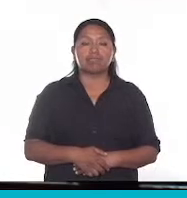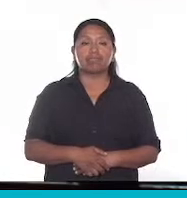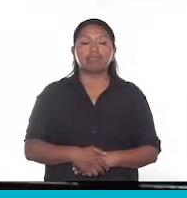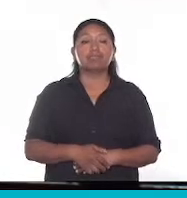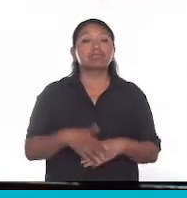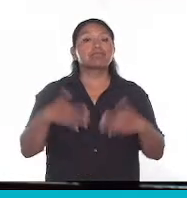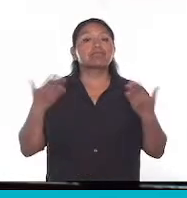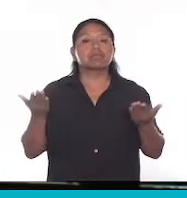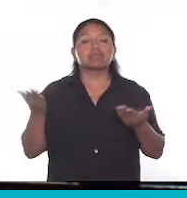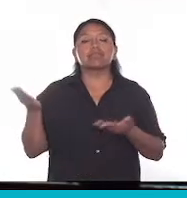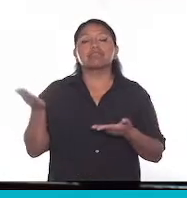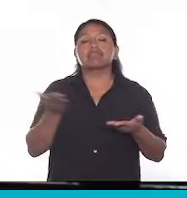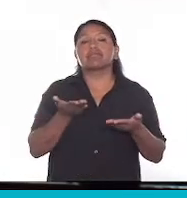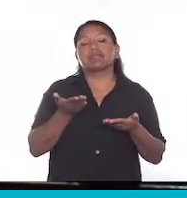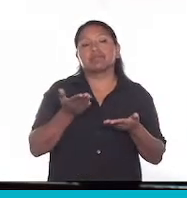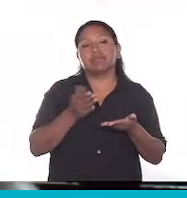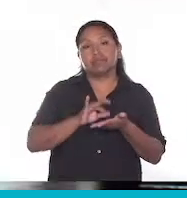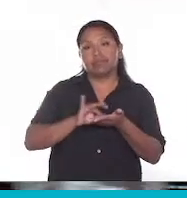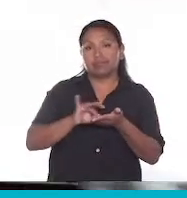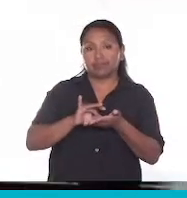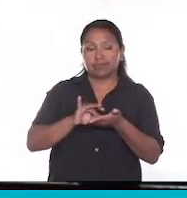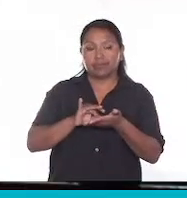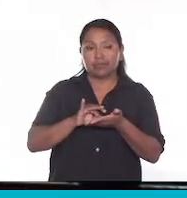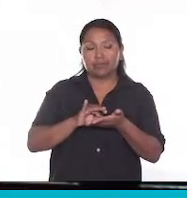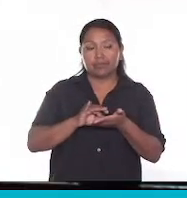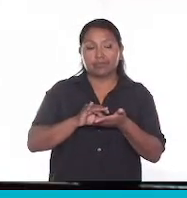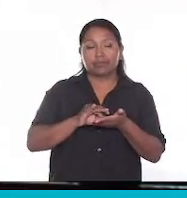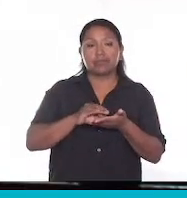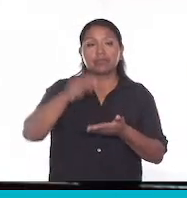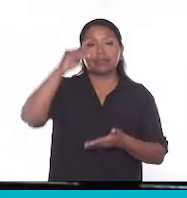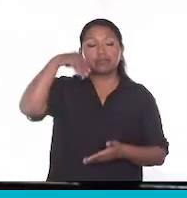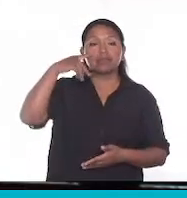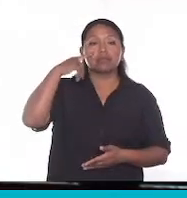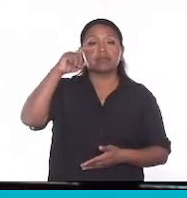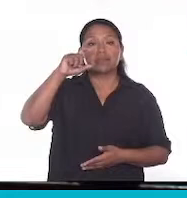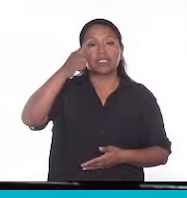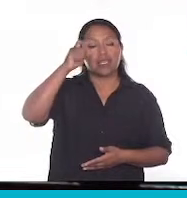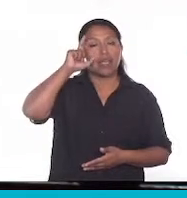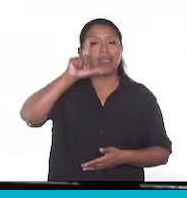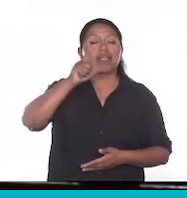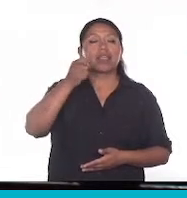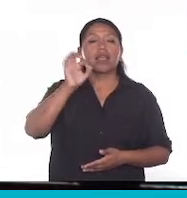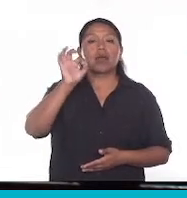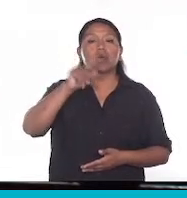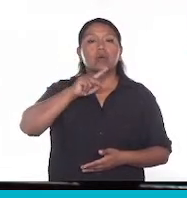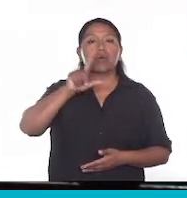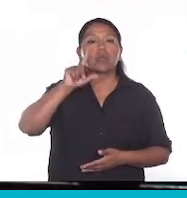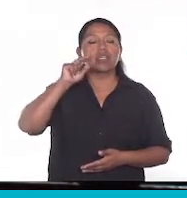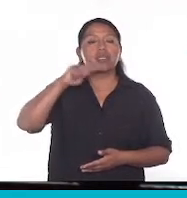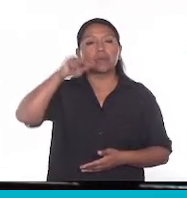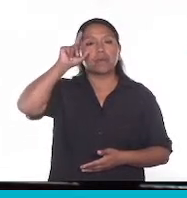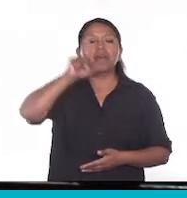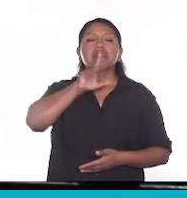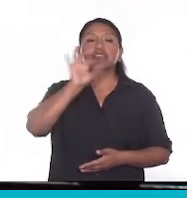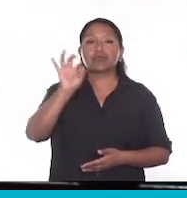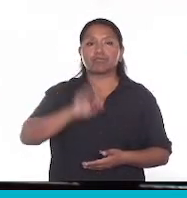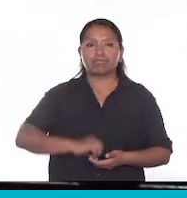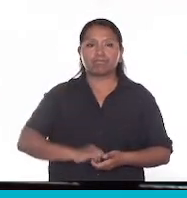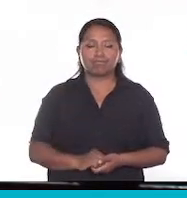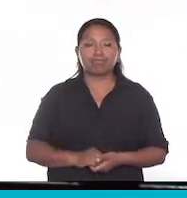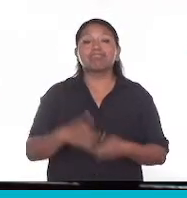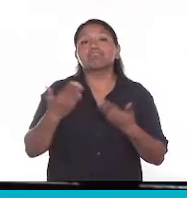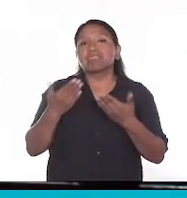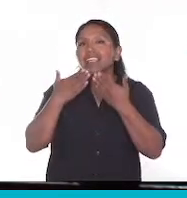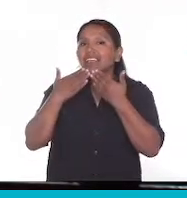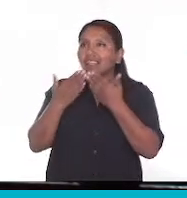Bueno, tiene la palabra la diputada Micaela Oliveto. Hola, bueno, gracias